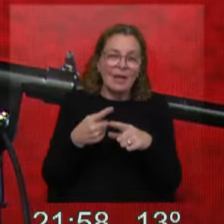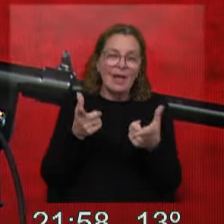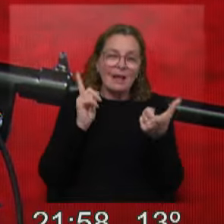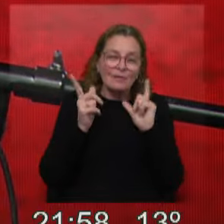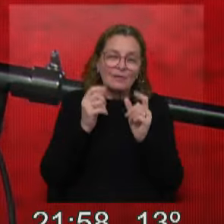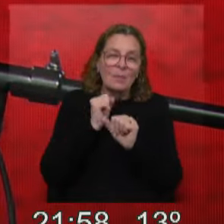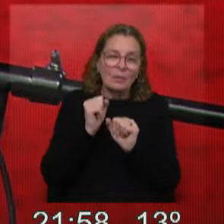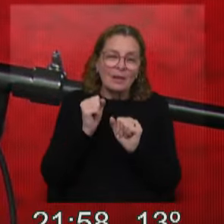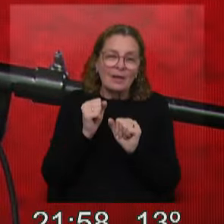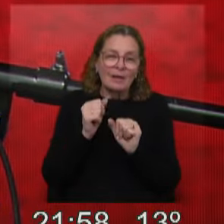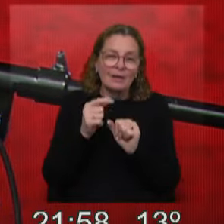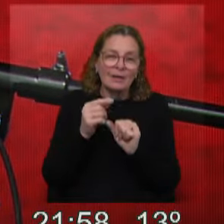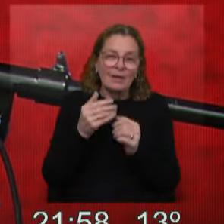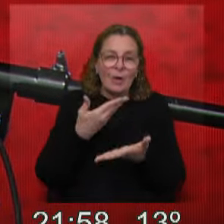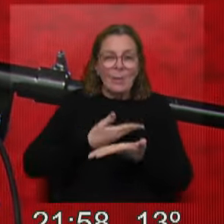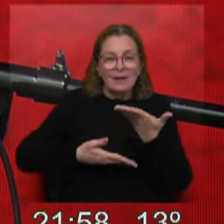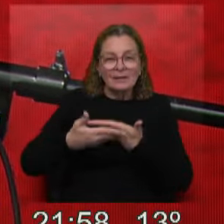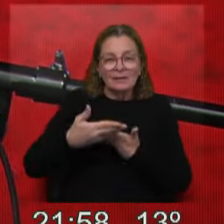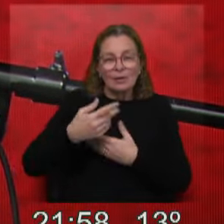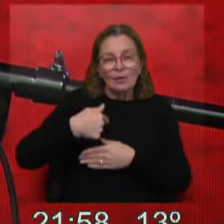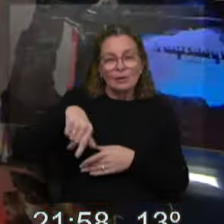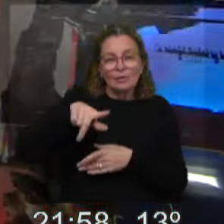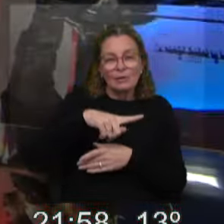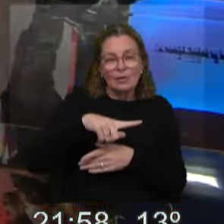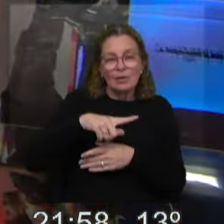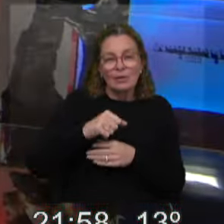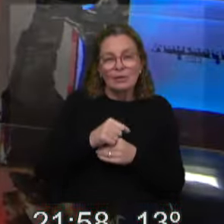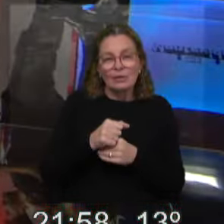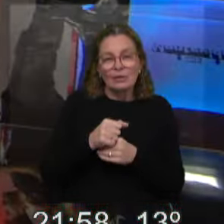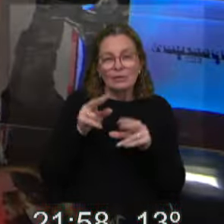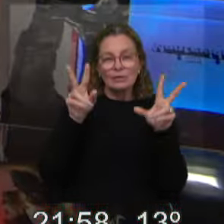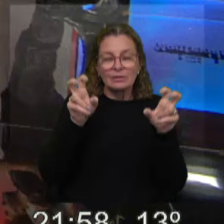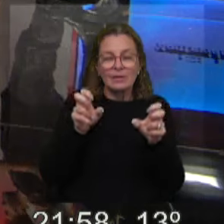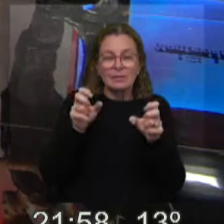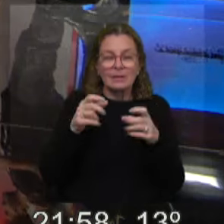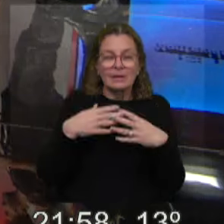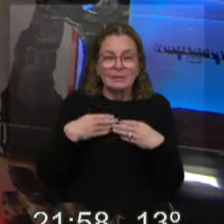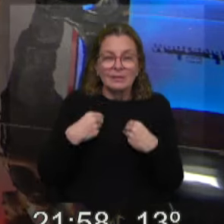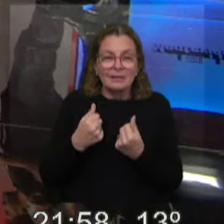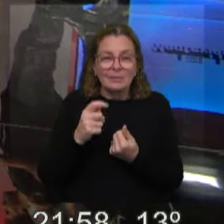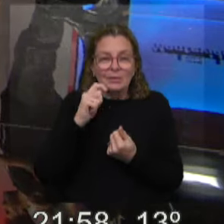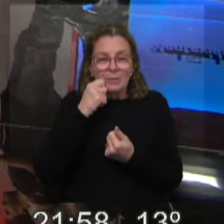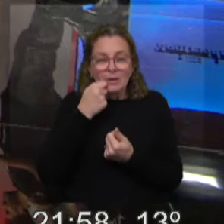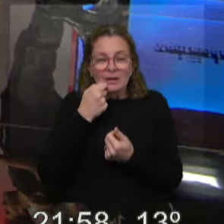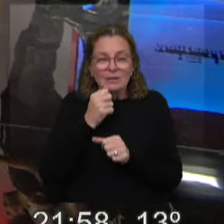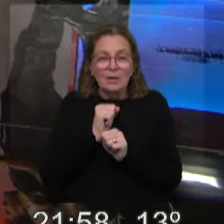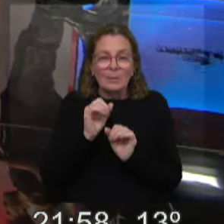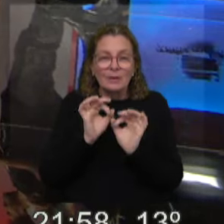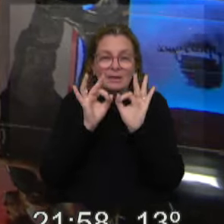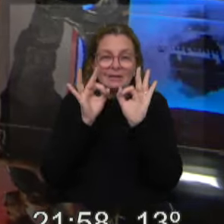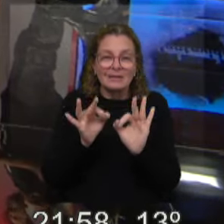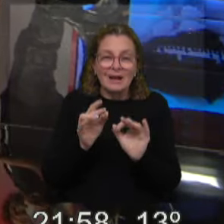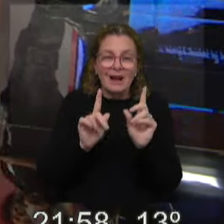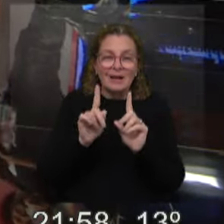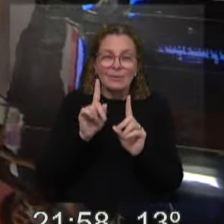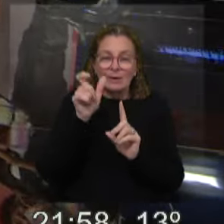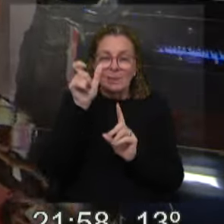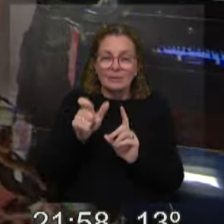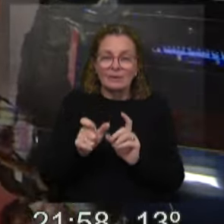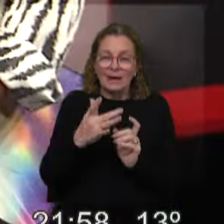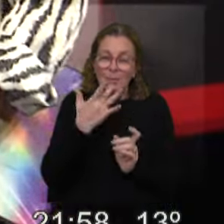con los demás. Más que nada por los temas que trata Fede en las canciones, que sentimos que está buenísimo que pueda llegar a alguien más. Claro.